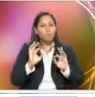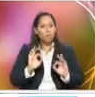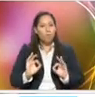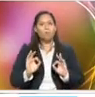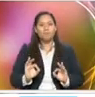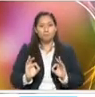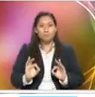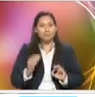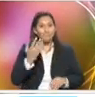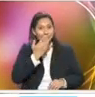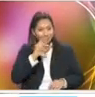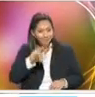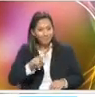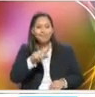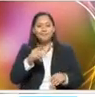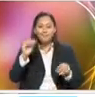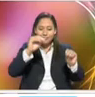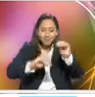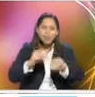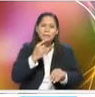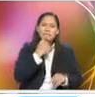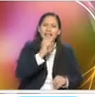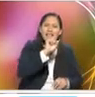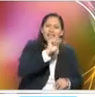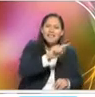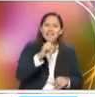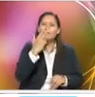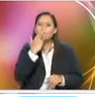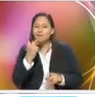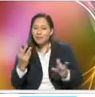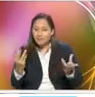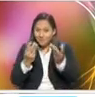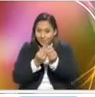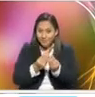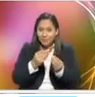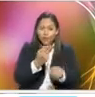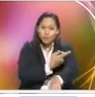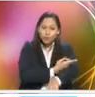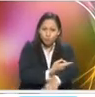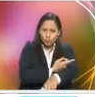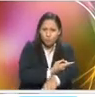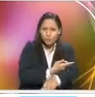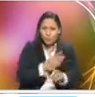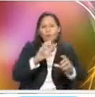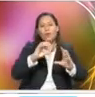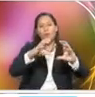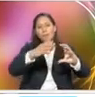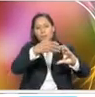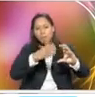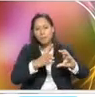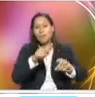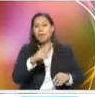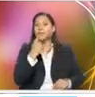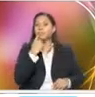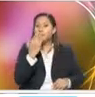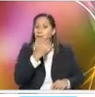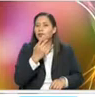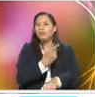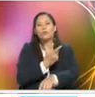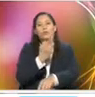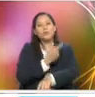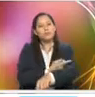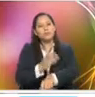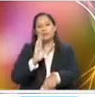¿Cómo es? Rico, ¿no? Sí, la combinación de lo salado con lo dulce, que es como decías bien el durazno, digo el melón, aquí queda muy rico porque el durazno es mucho más